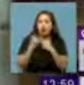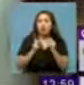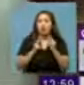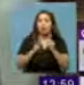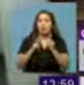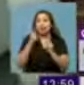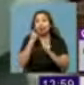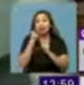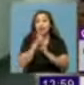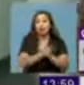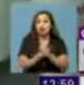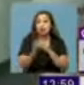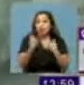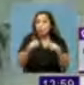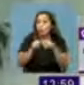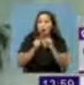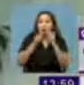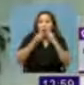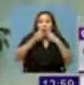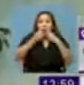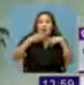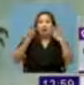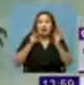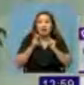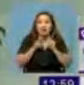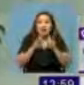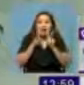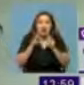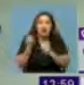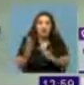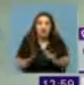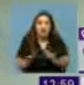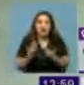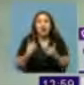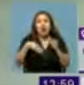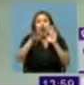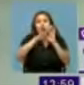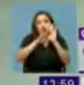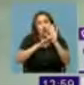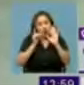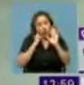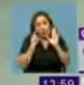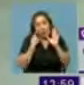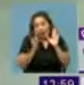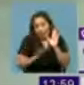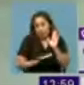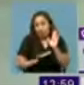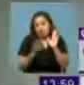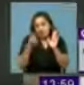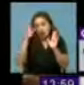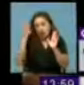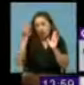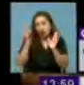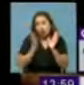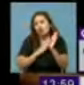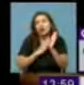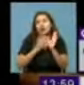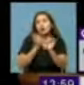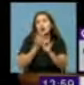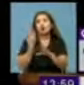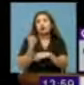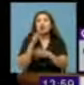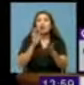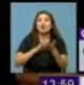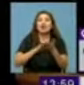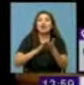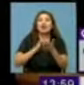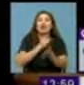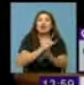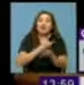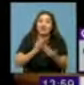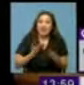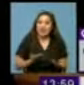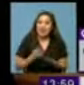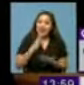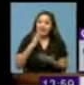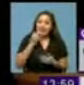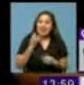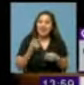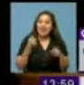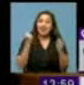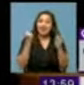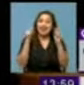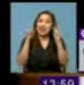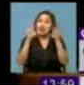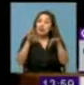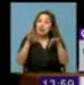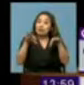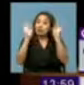decir al intendente como a los otros que tanto dice la reglamentación, conozco más que él la reglamentación y más sobre todo en el tema académico, porque realmente hay que